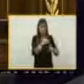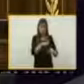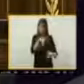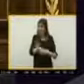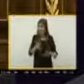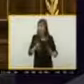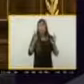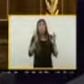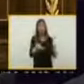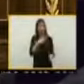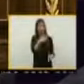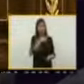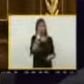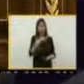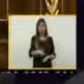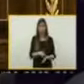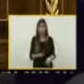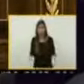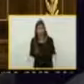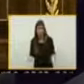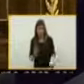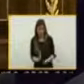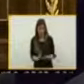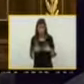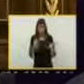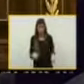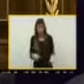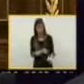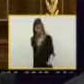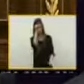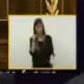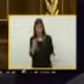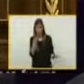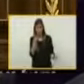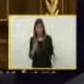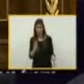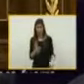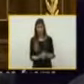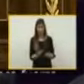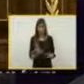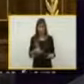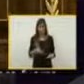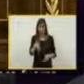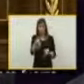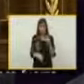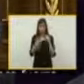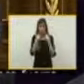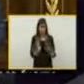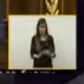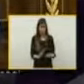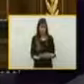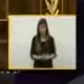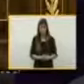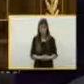Pedro Sánchez dijo dos cosas en su discurso que me llamaron también la atención, que son, una, que este acuerdo es un punto de partida, dos, que está abierto a